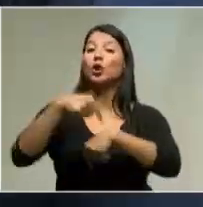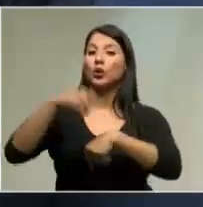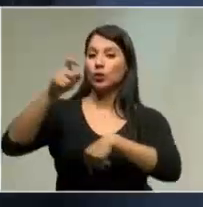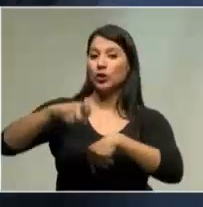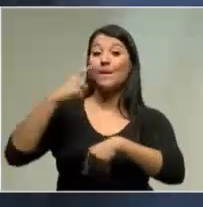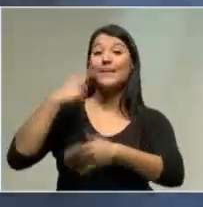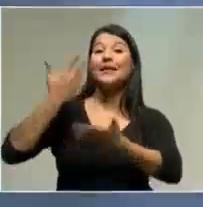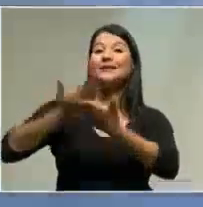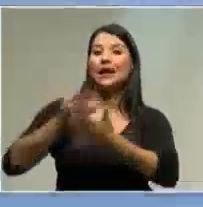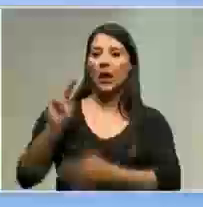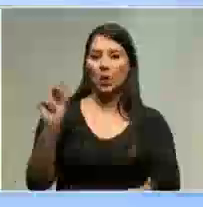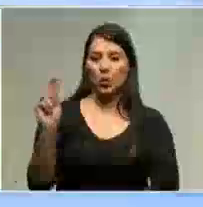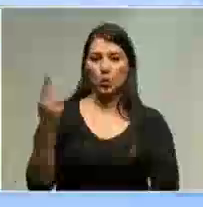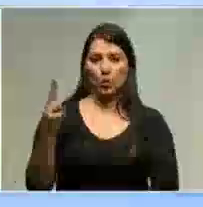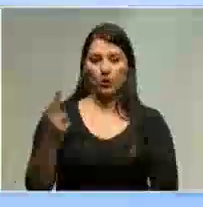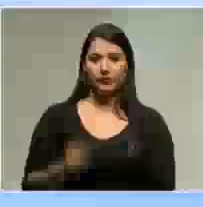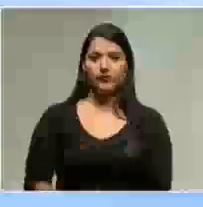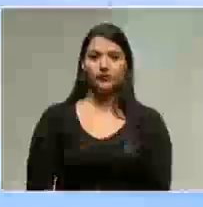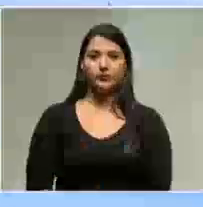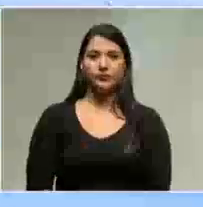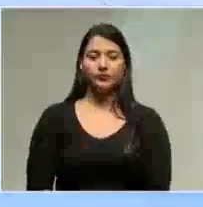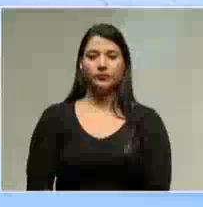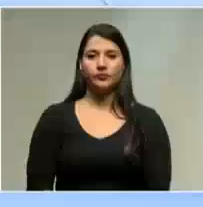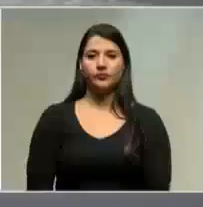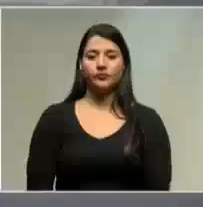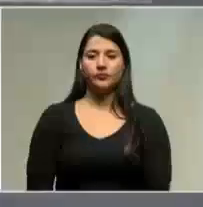hasta llegar a La Uruca.